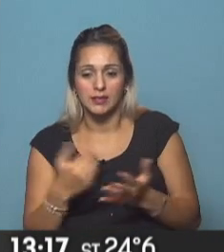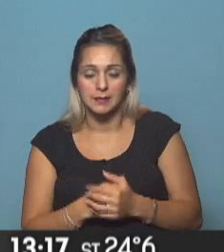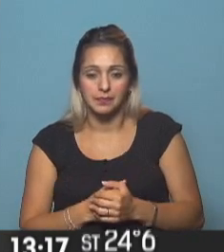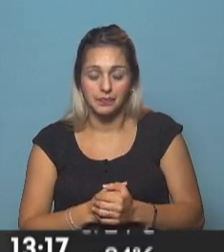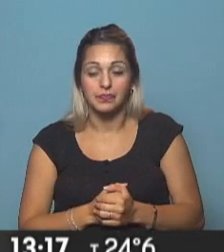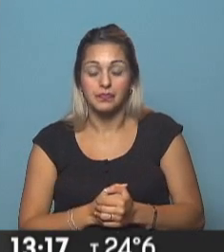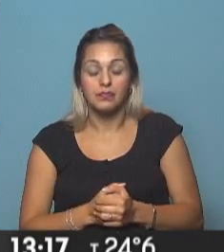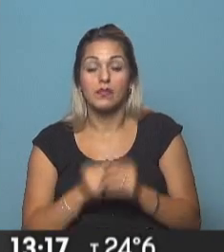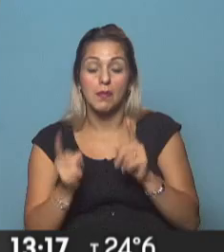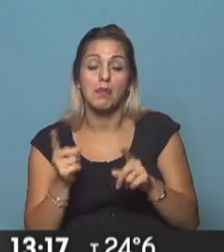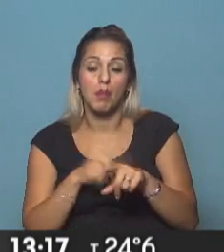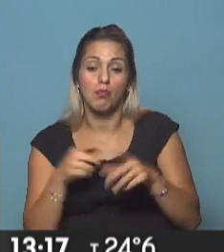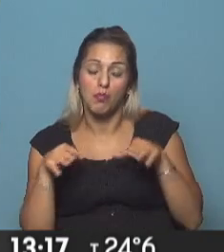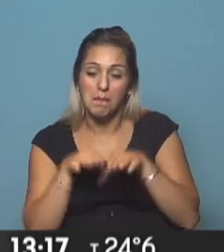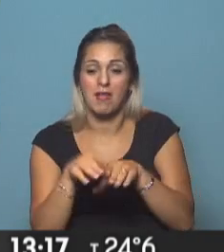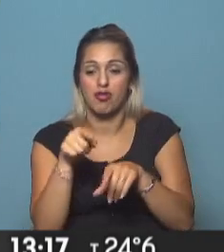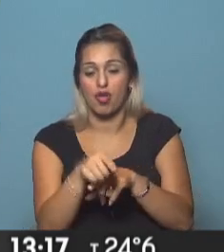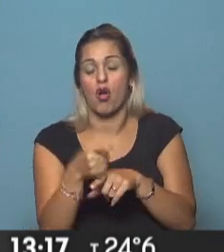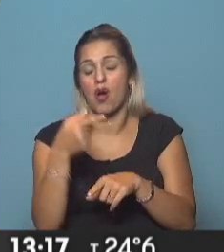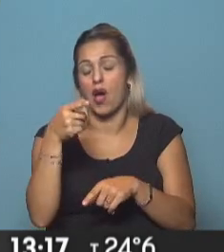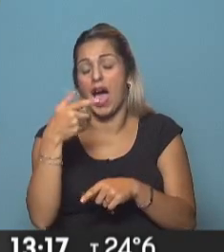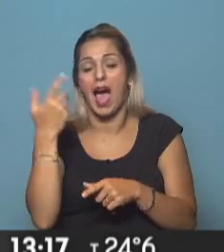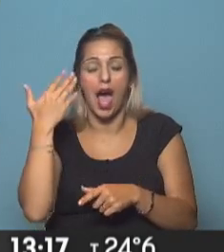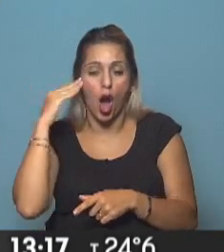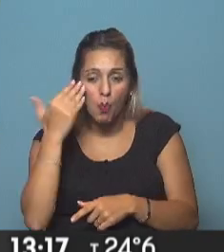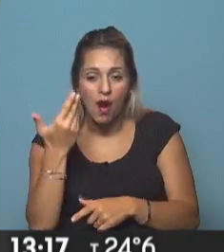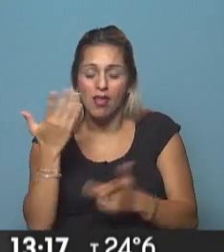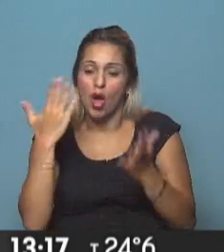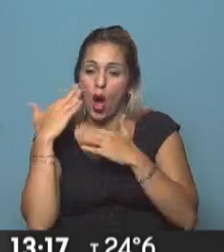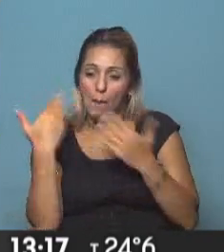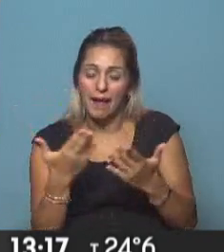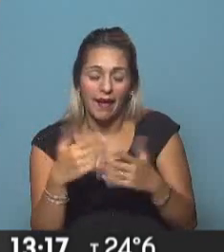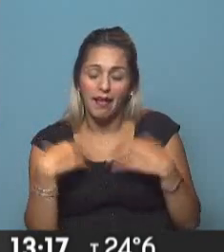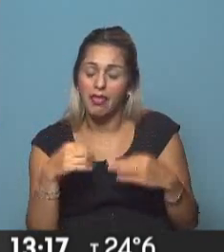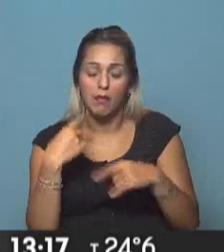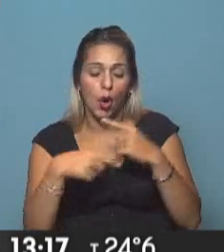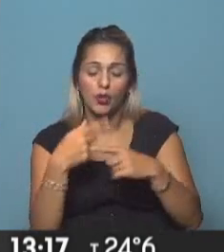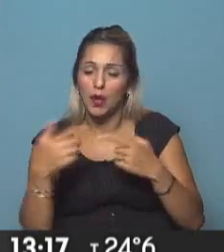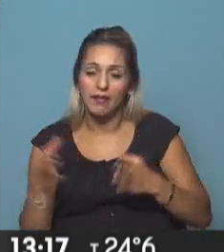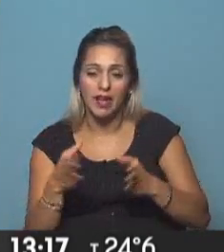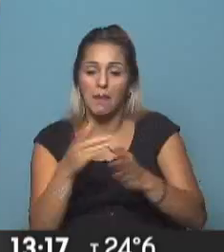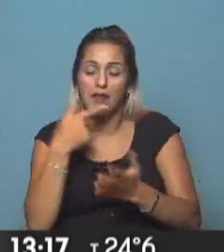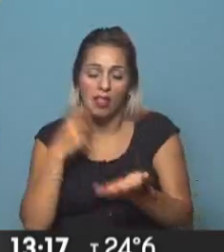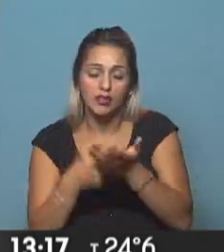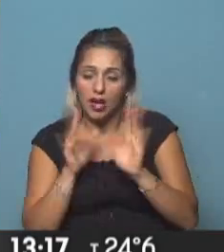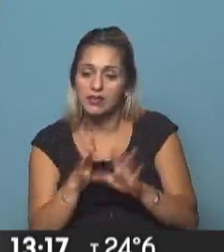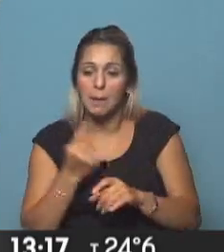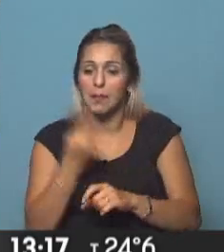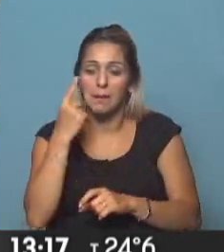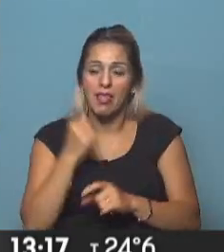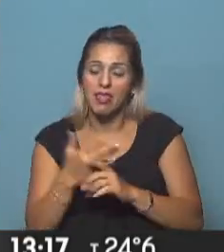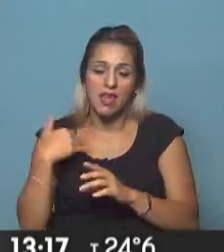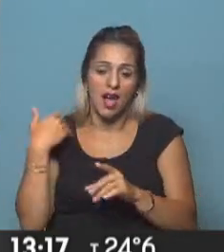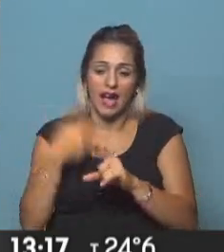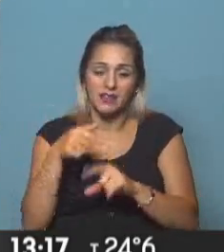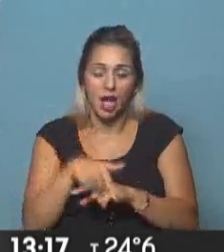a la par del recuerdo y del homenaje está seguir transitando este camino que hemos decidido desde el primer día, un camino muy transparente